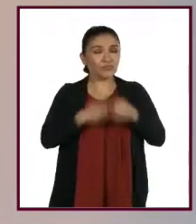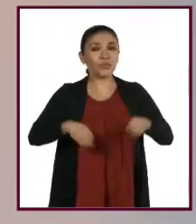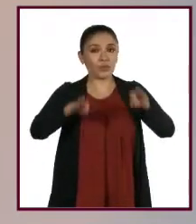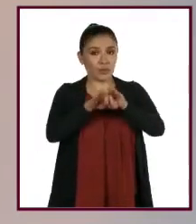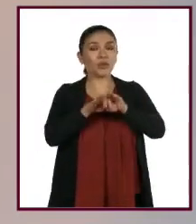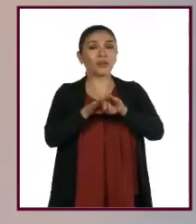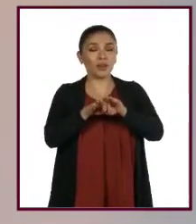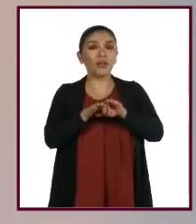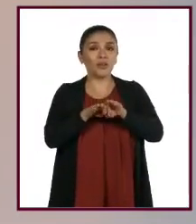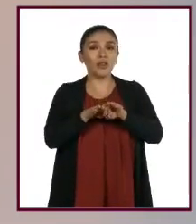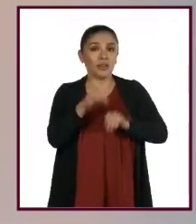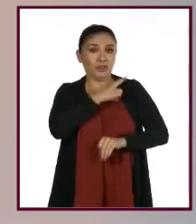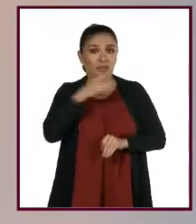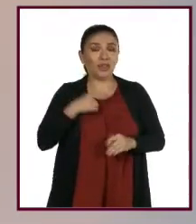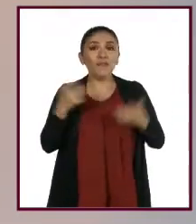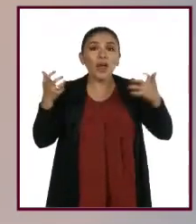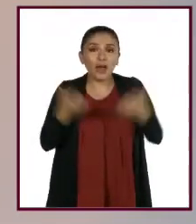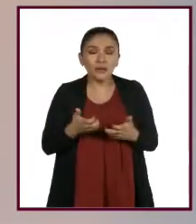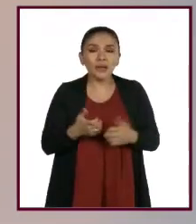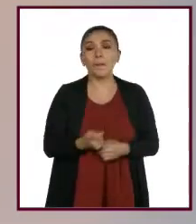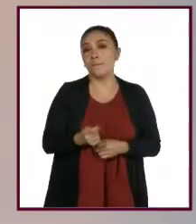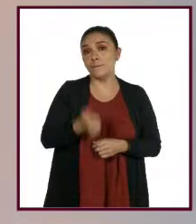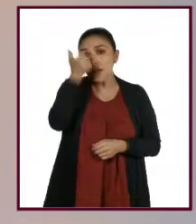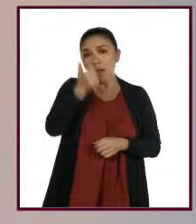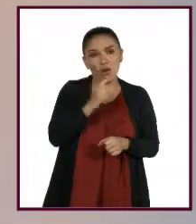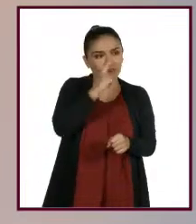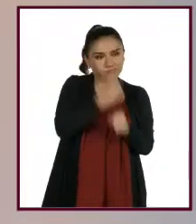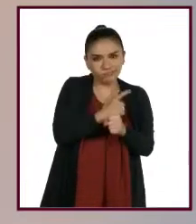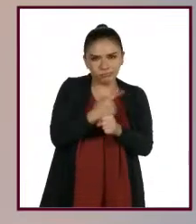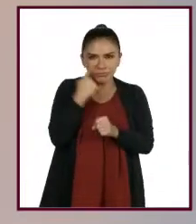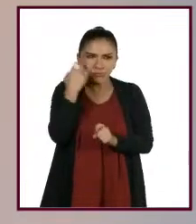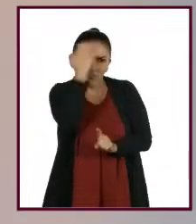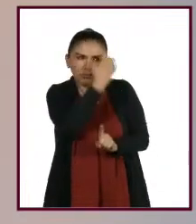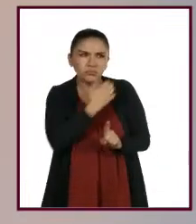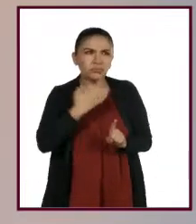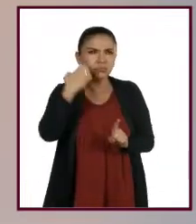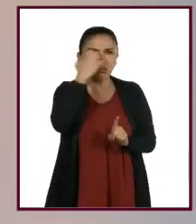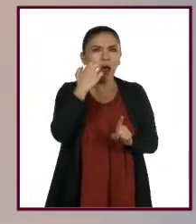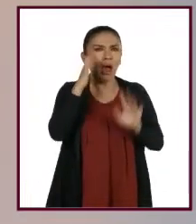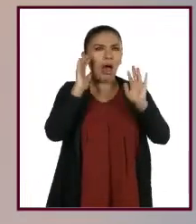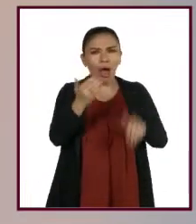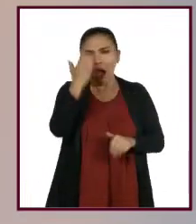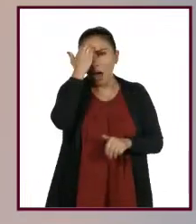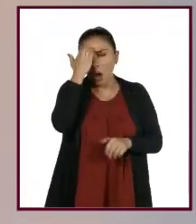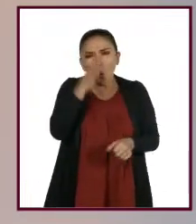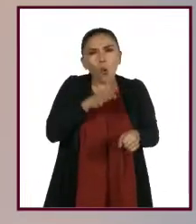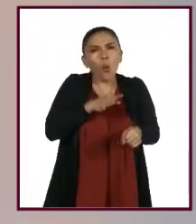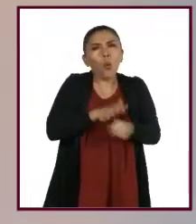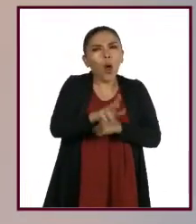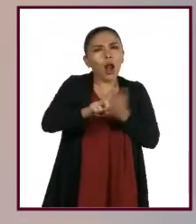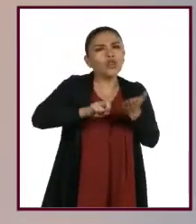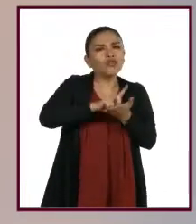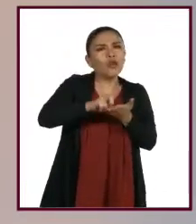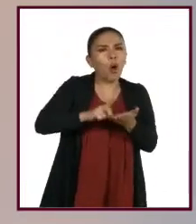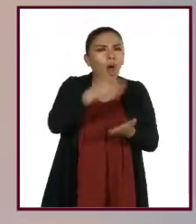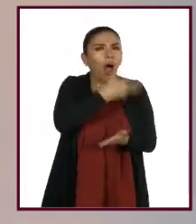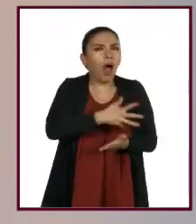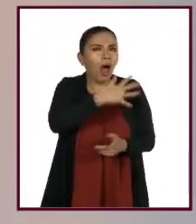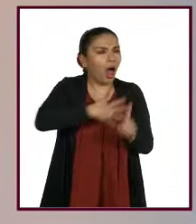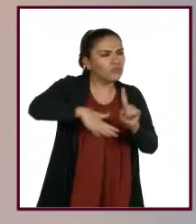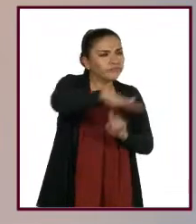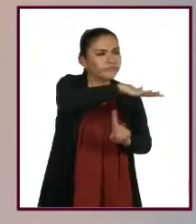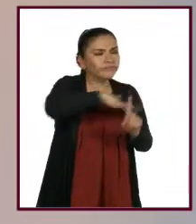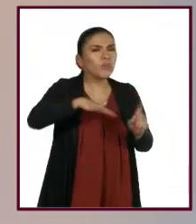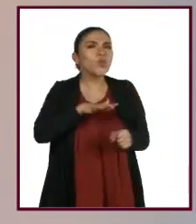parte y lo primero que hay que hacer es identificar, observar y saber cuáles son las sustancias que están a nuestro